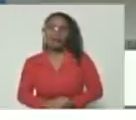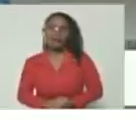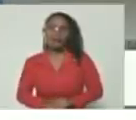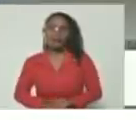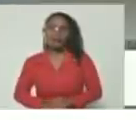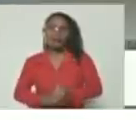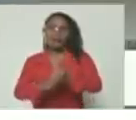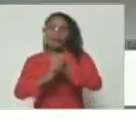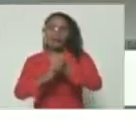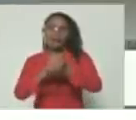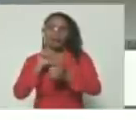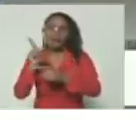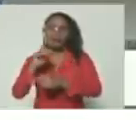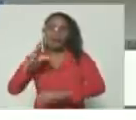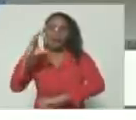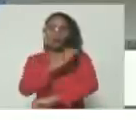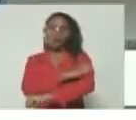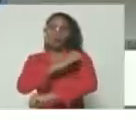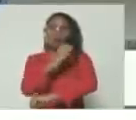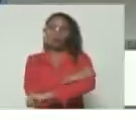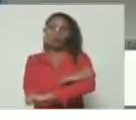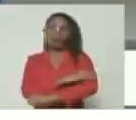dirigentes de esa oposición.